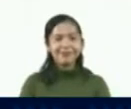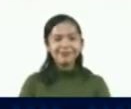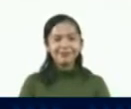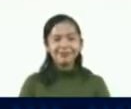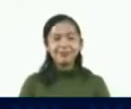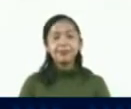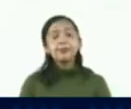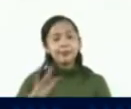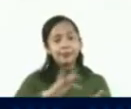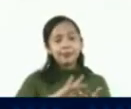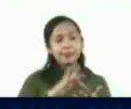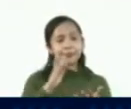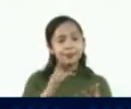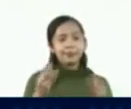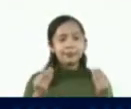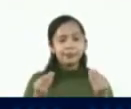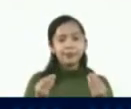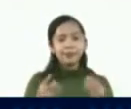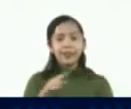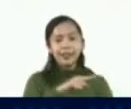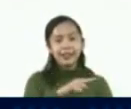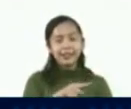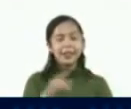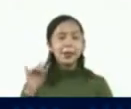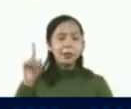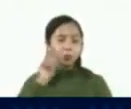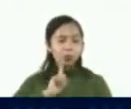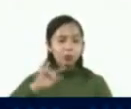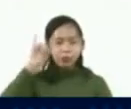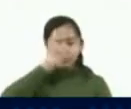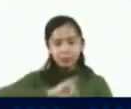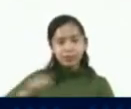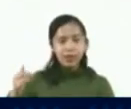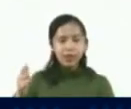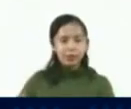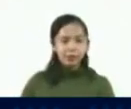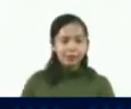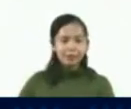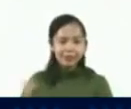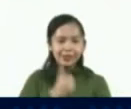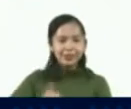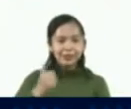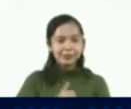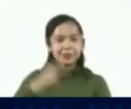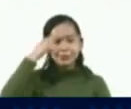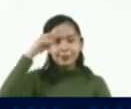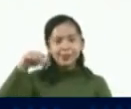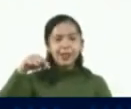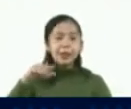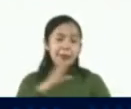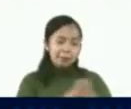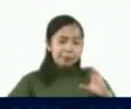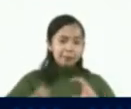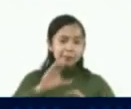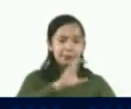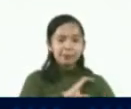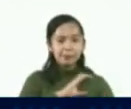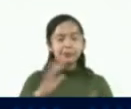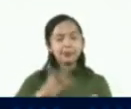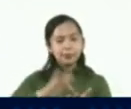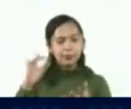19 de septiembre de 2017. El consejero jurídico y de servicios legales, Néstor Vargas Solano, apuntó que al inicio de la